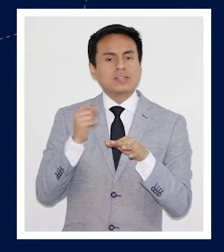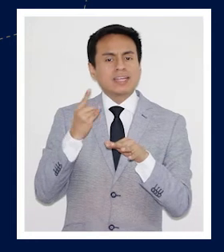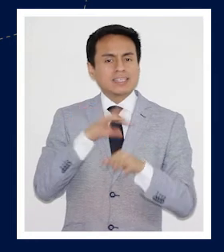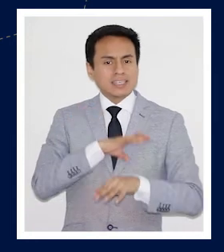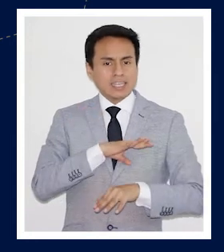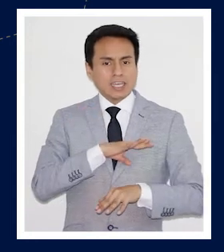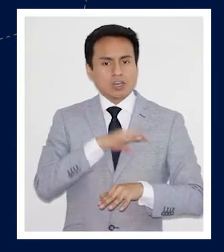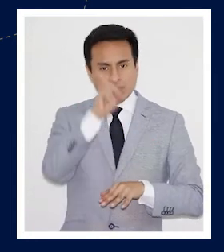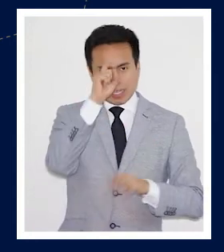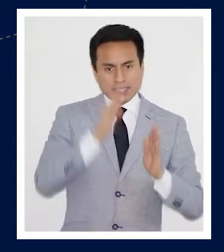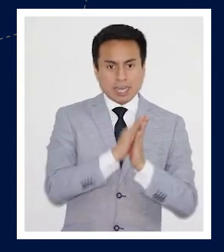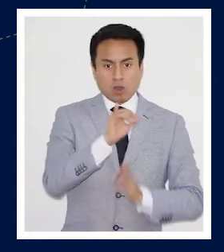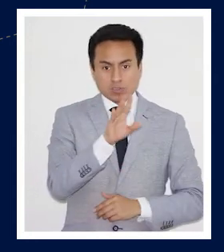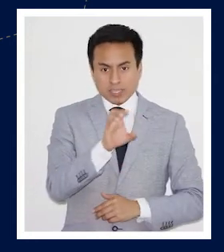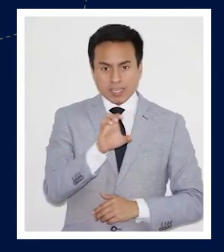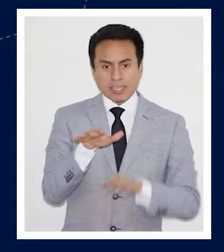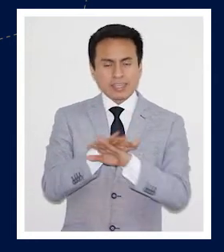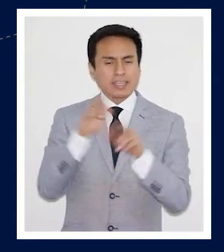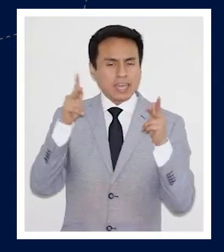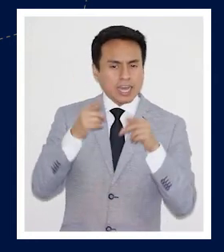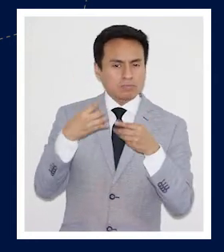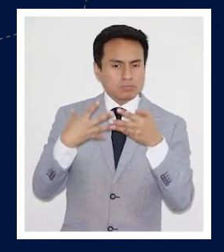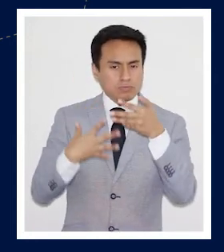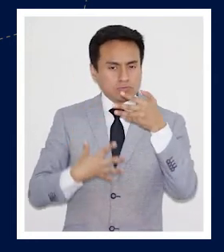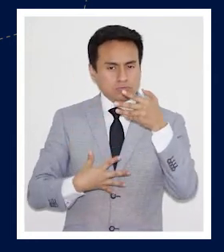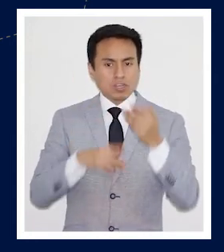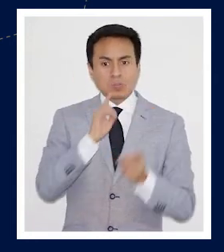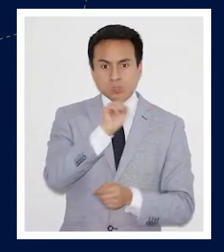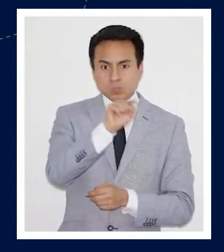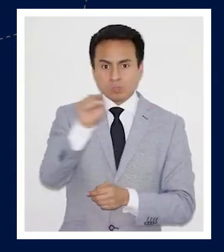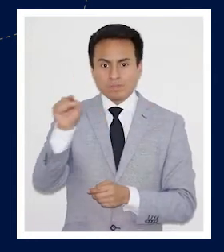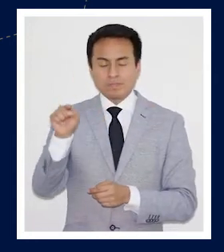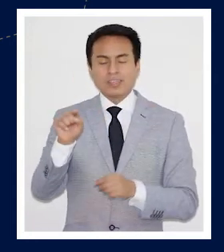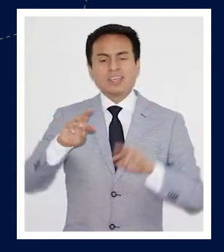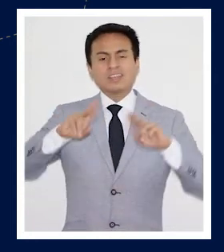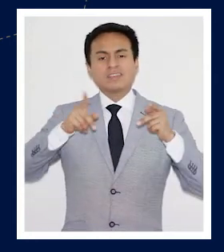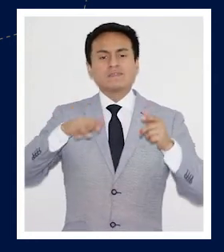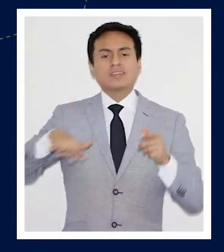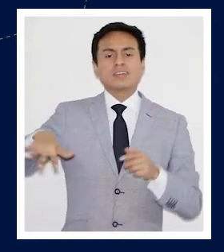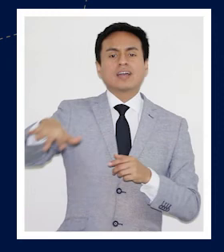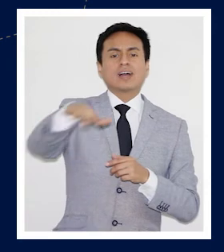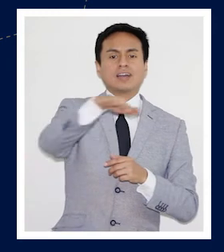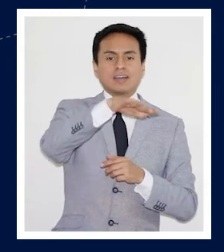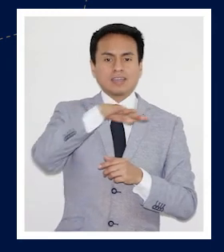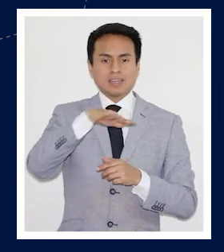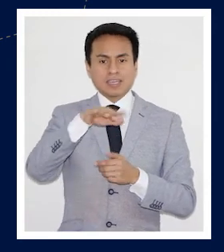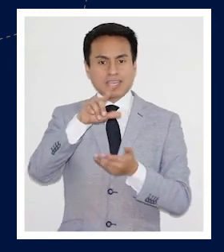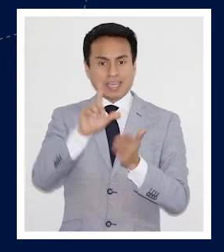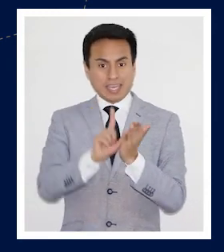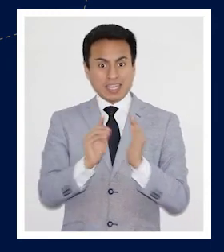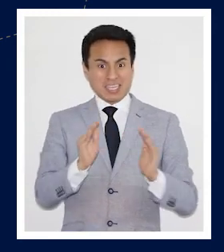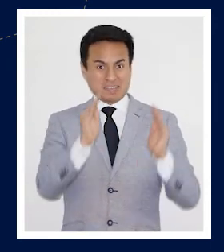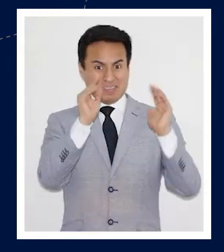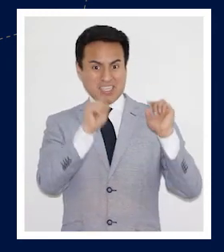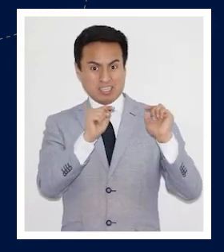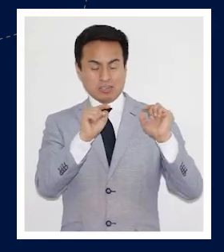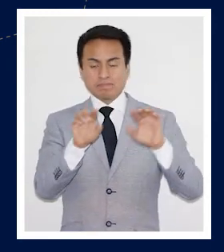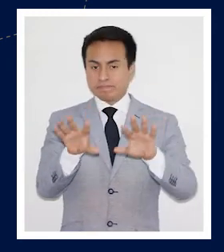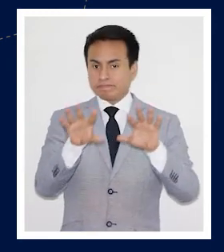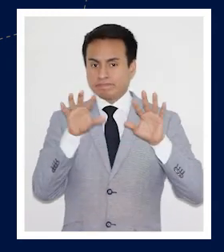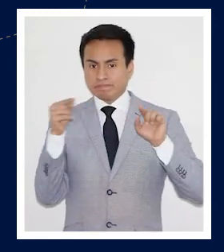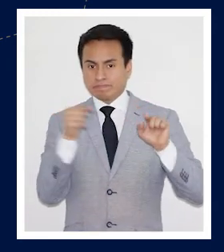Universidad de Chile, el Hospital San José, el Teatro Gres, entre otros, que hacen que nuestro